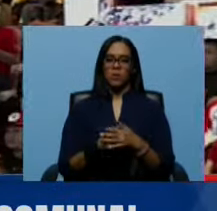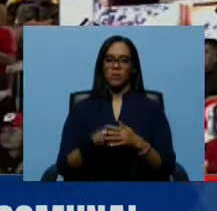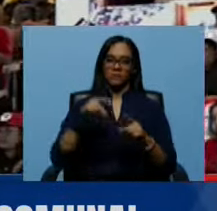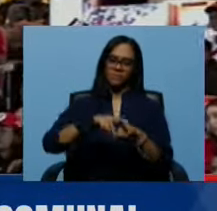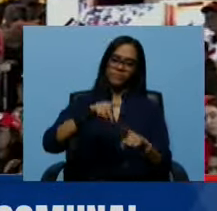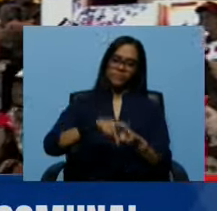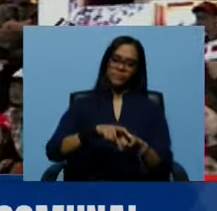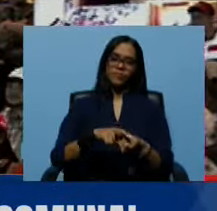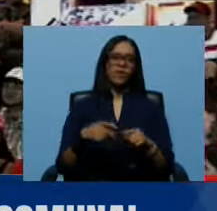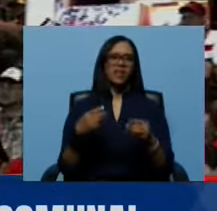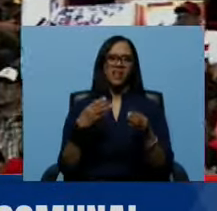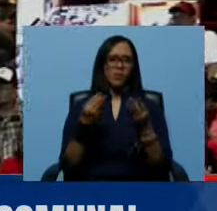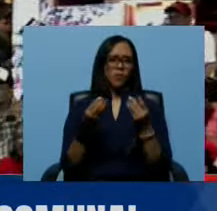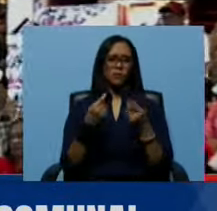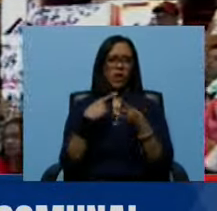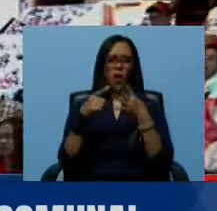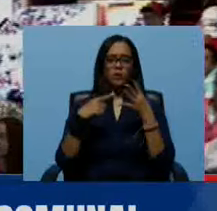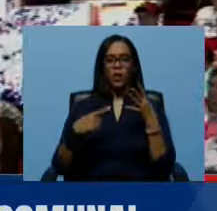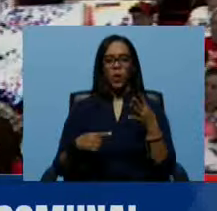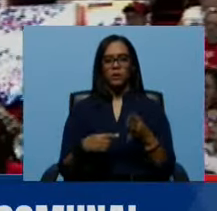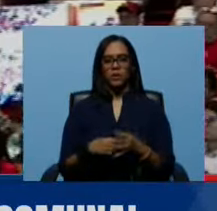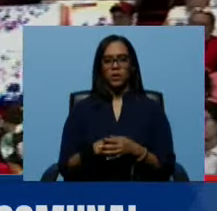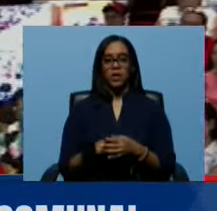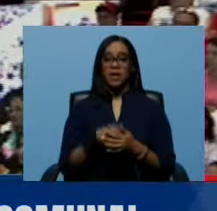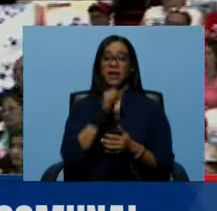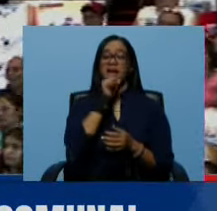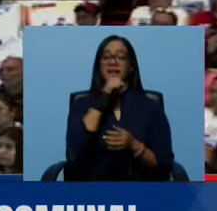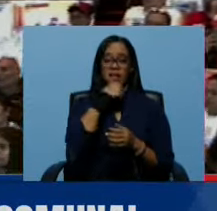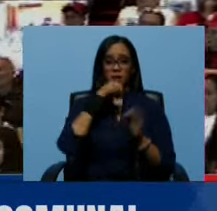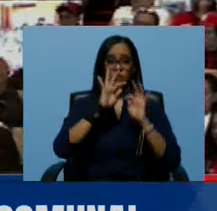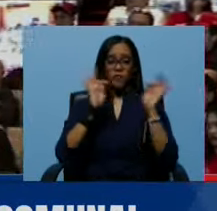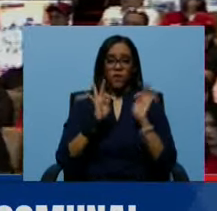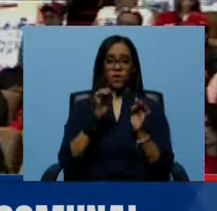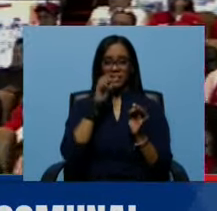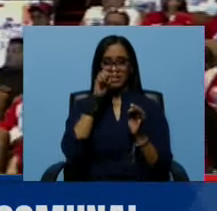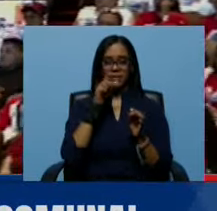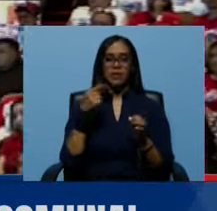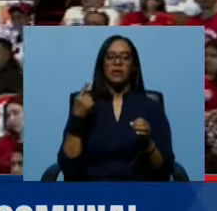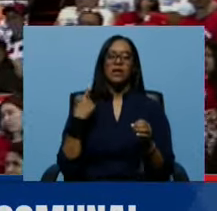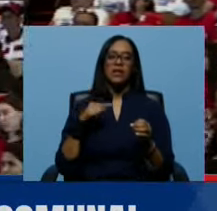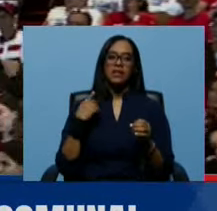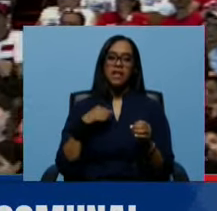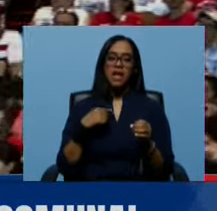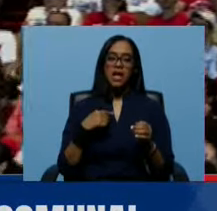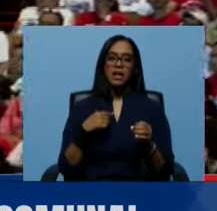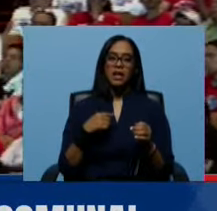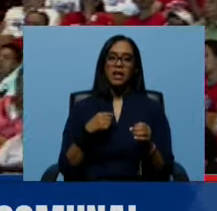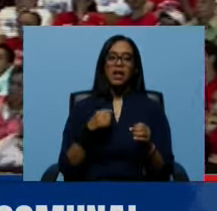y muchas otras cosas. El viejo Estado burgués tiene la práctica de subestimar al pueblo,